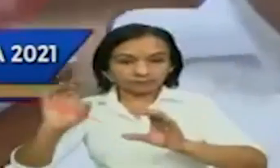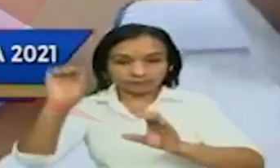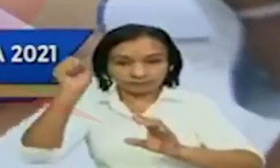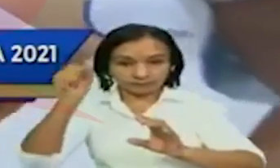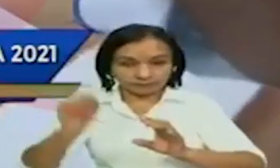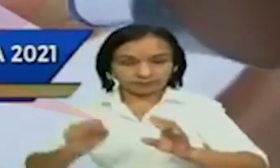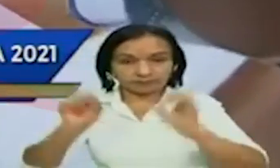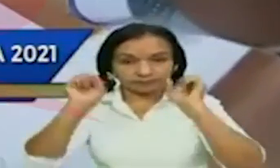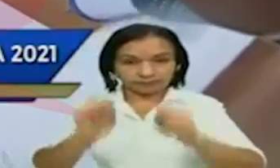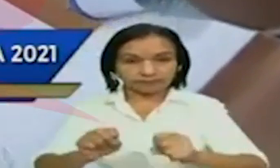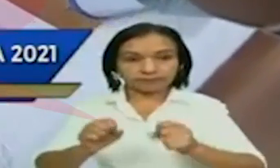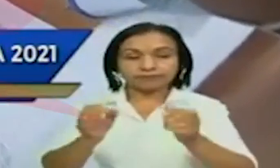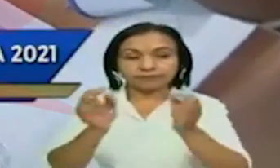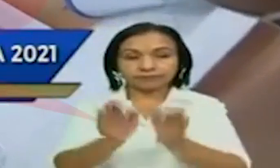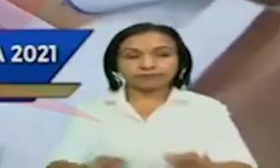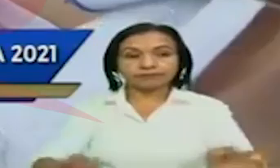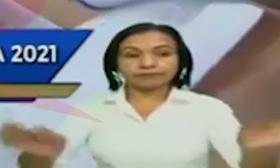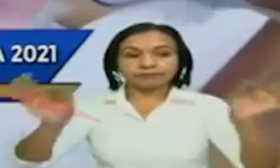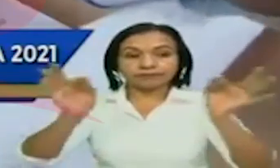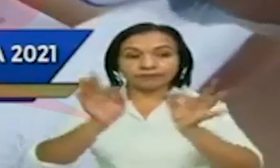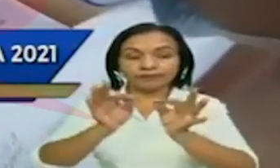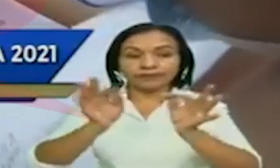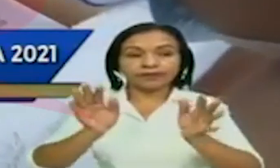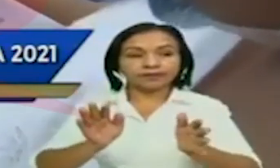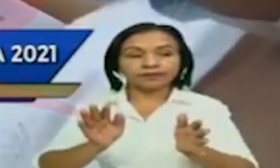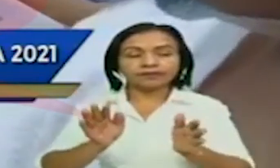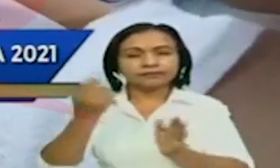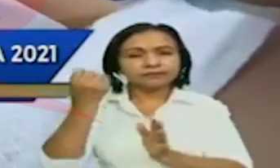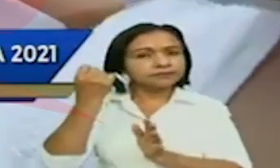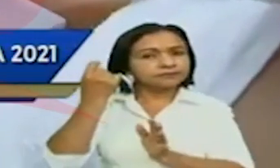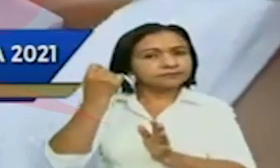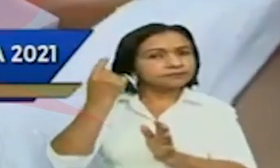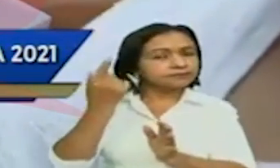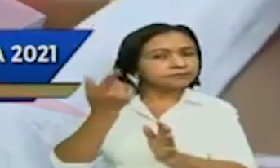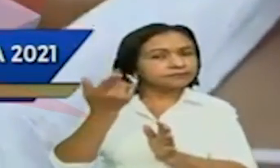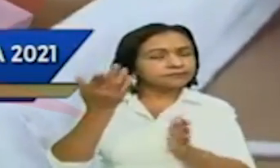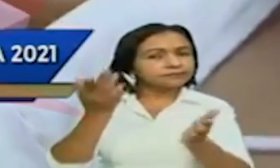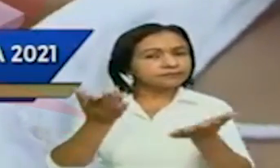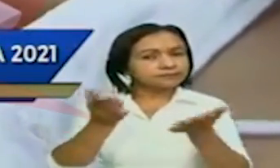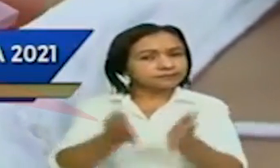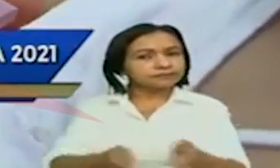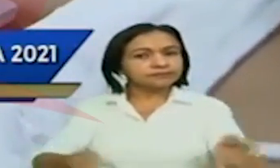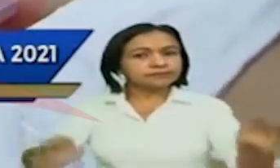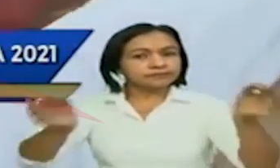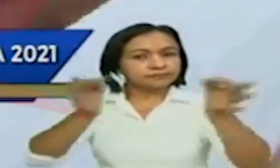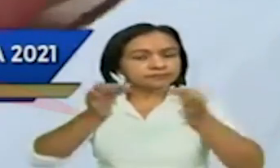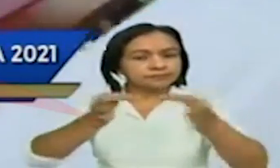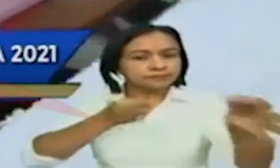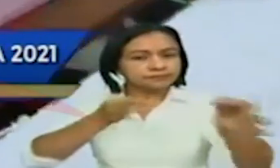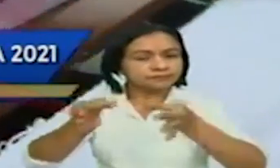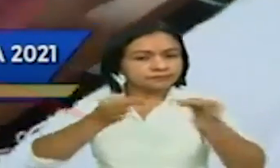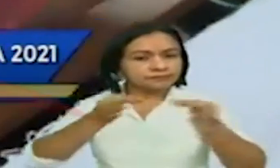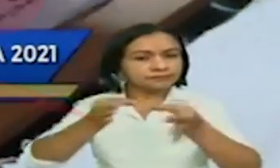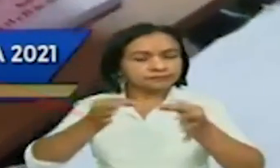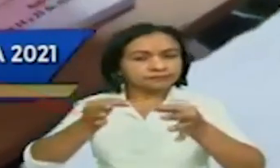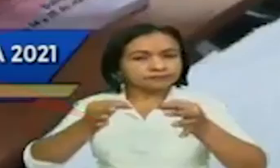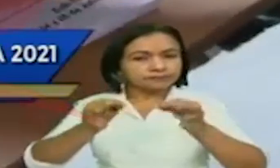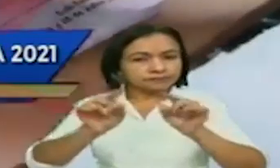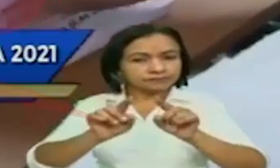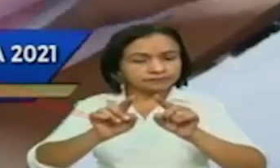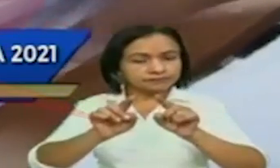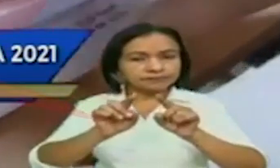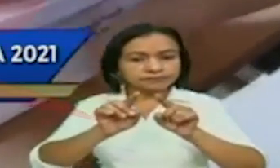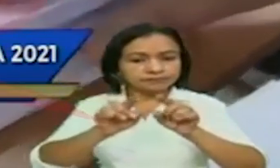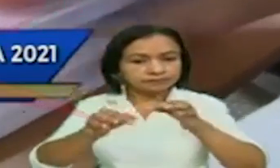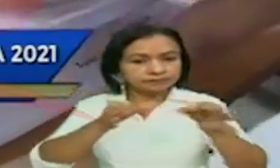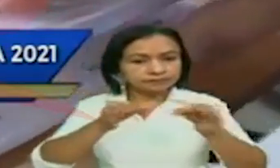para elaborar el padrón final. Okay. ¿Ya? El 9 de agosto se le va a enviar a los partidos y